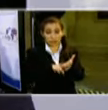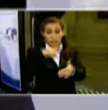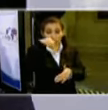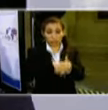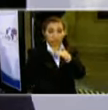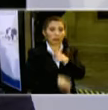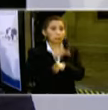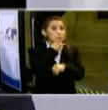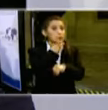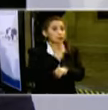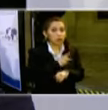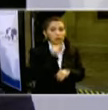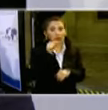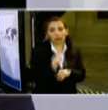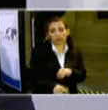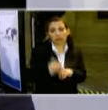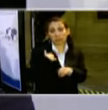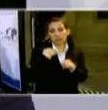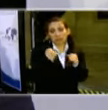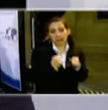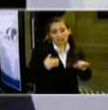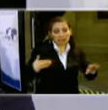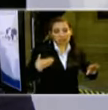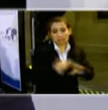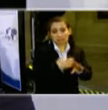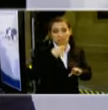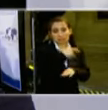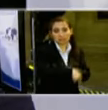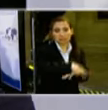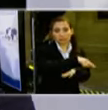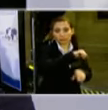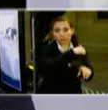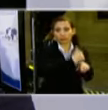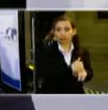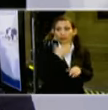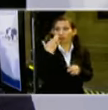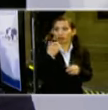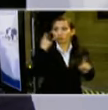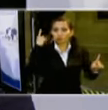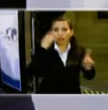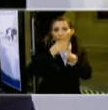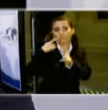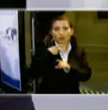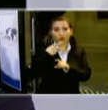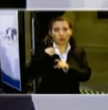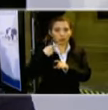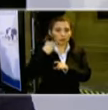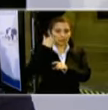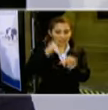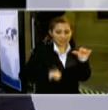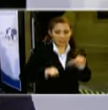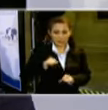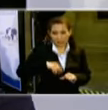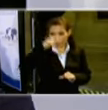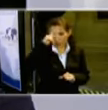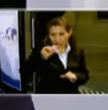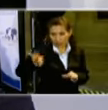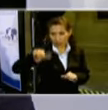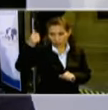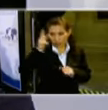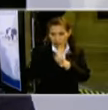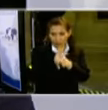del petróleo han sido un duro golpe para la consecución de los fines propuestos por la política exterior de México. Una